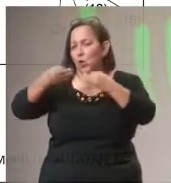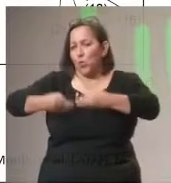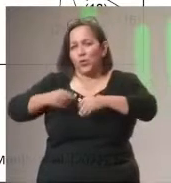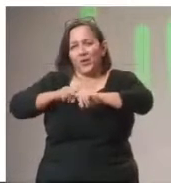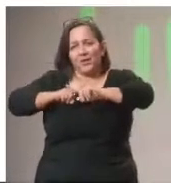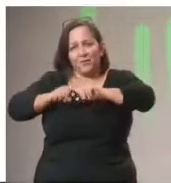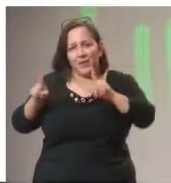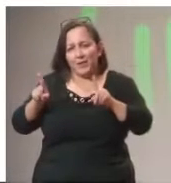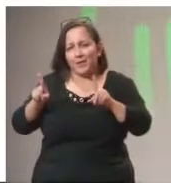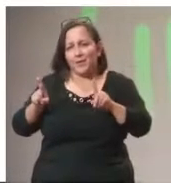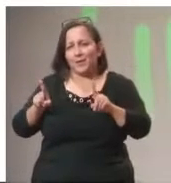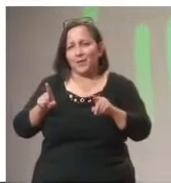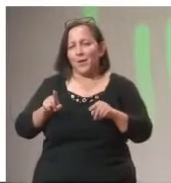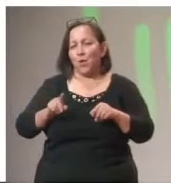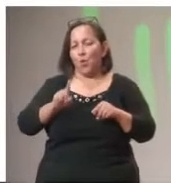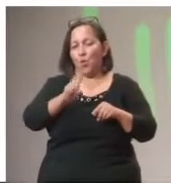distinta.